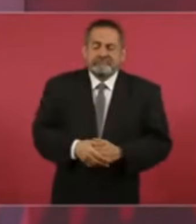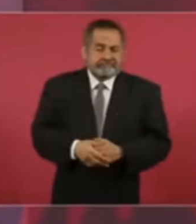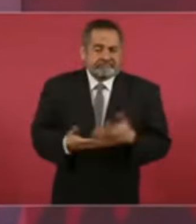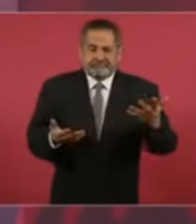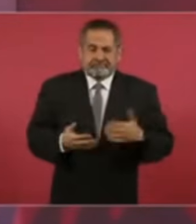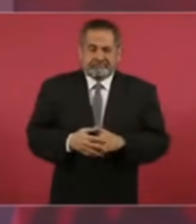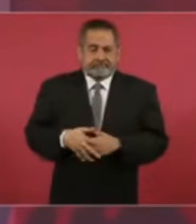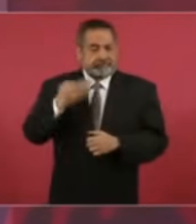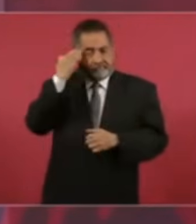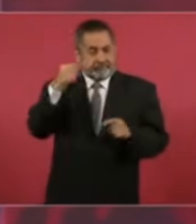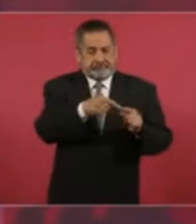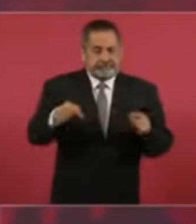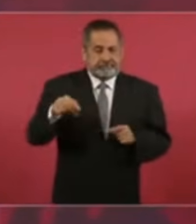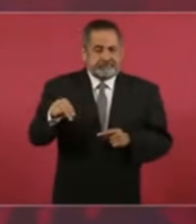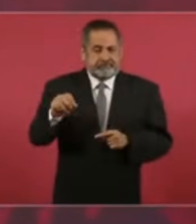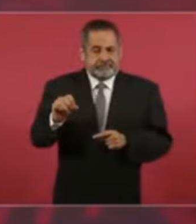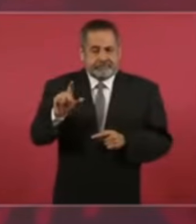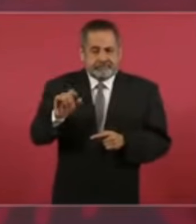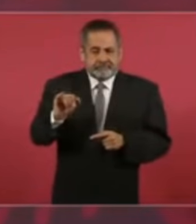en el periodo neoliberal